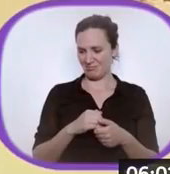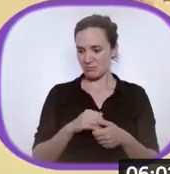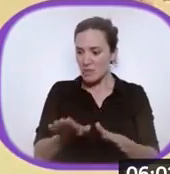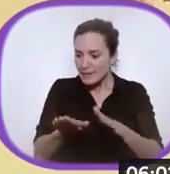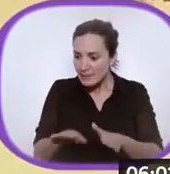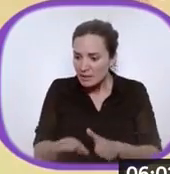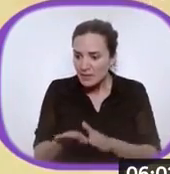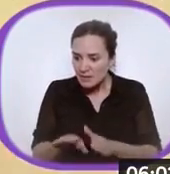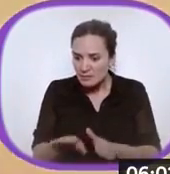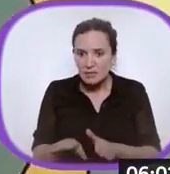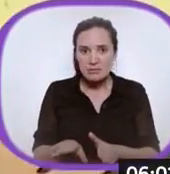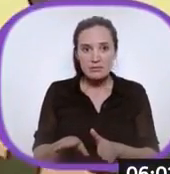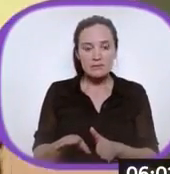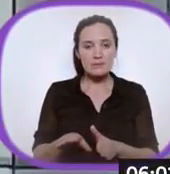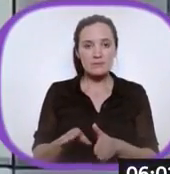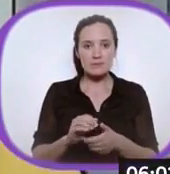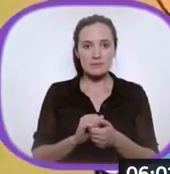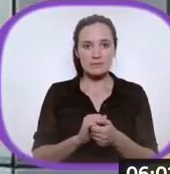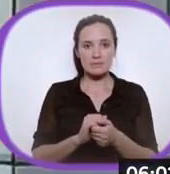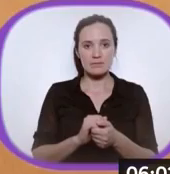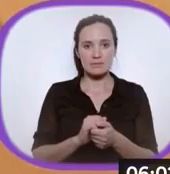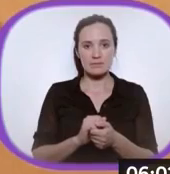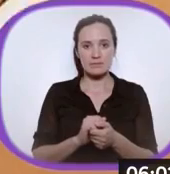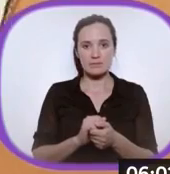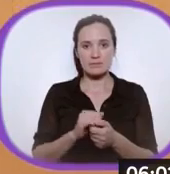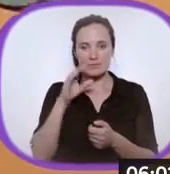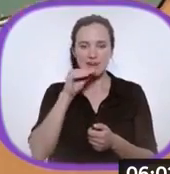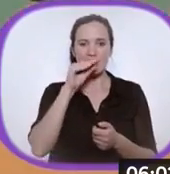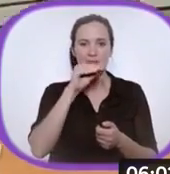¡Milu! ¡Alto! ¡Alto! ¡Milu!